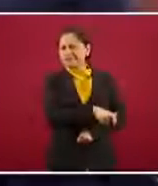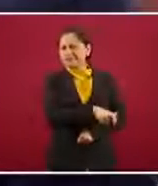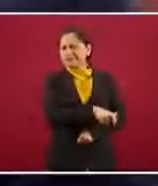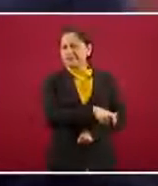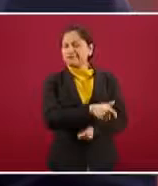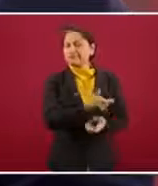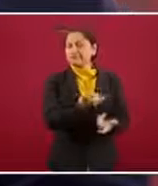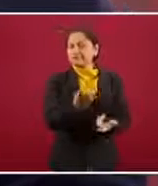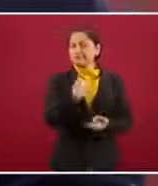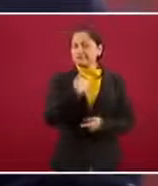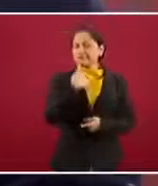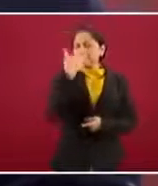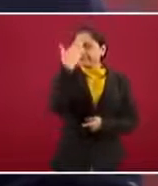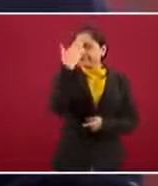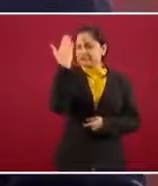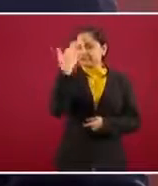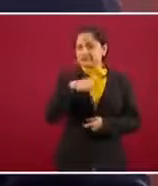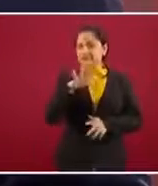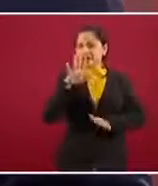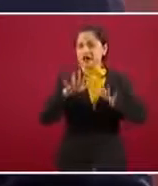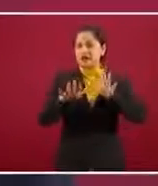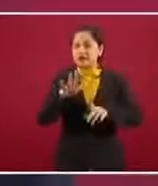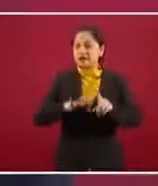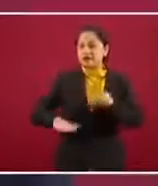estimula la voracidad,